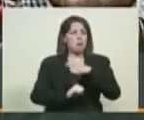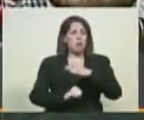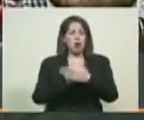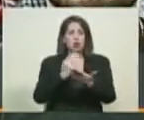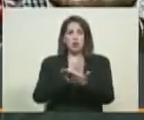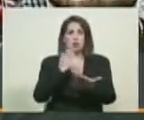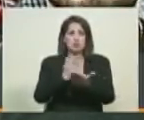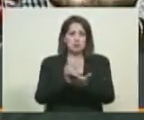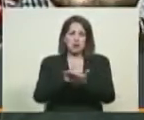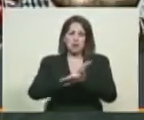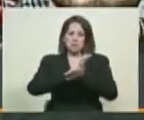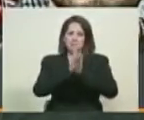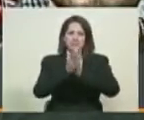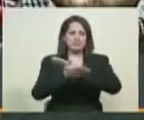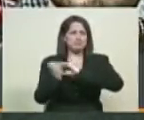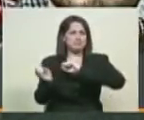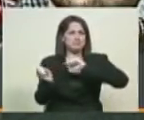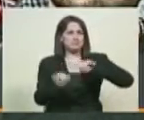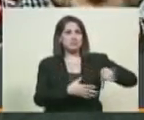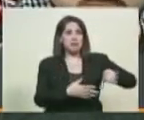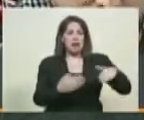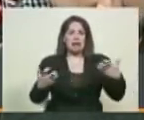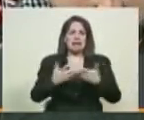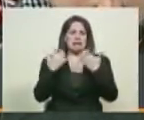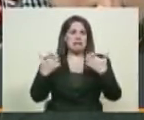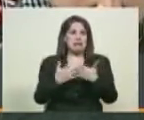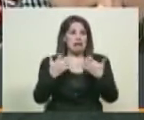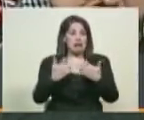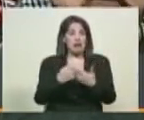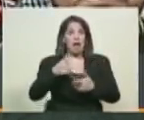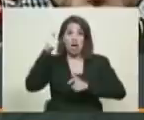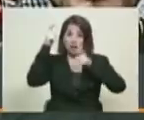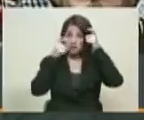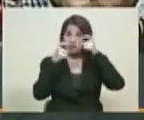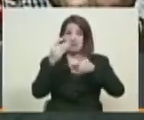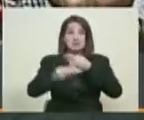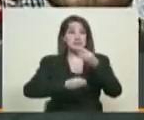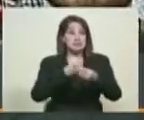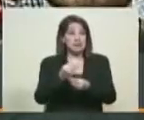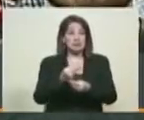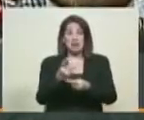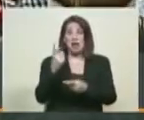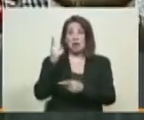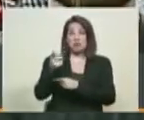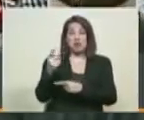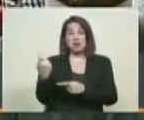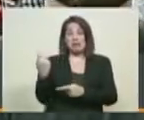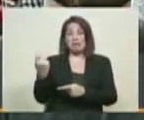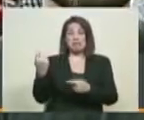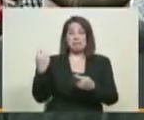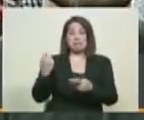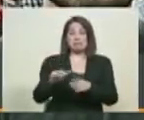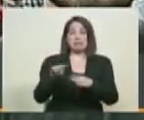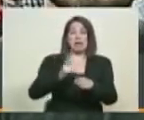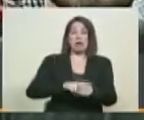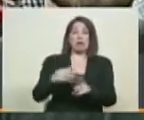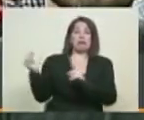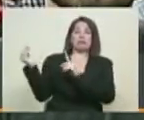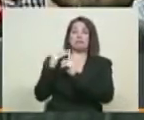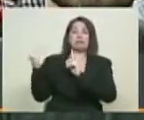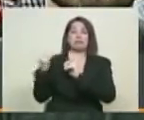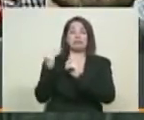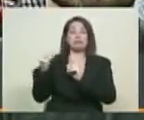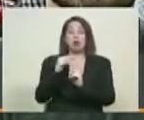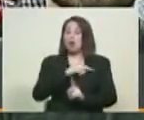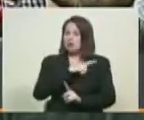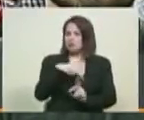una guerra total que le tienen a usted, presidente. A Chávez se le hicieron poco a poco y a usted se la juntaron todita, pero usted cuenta con nosotros, cuenta